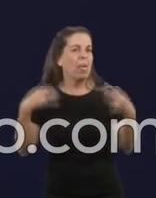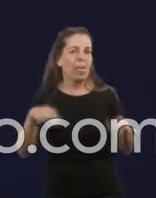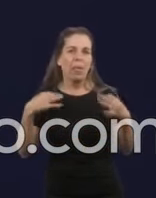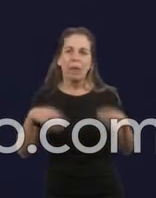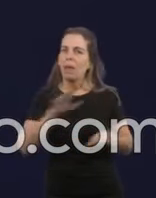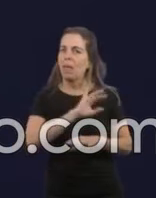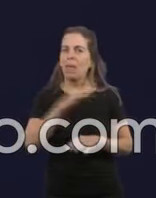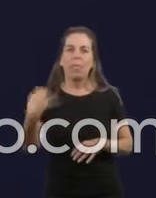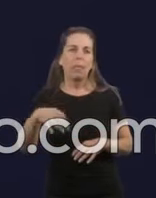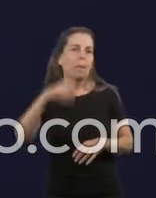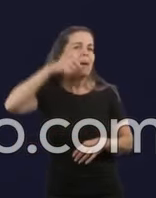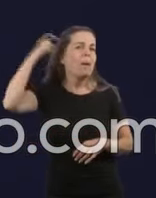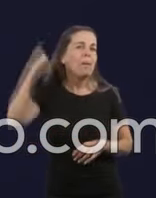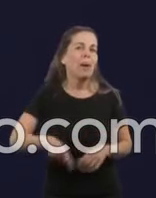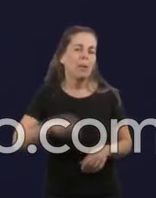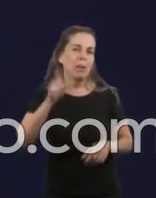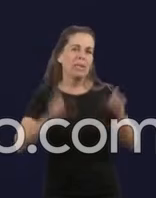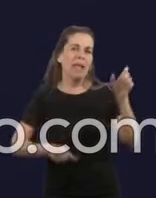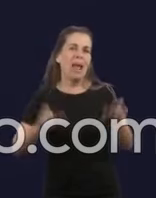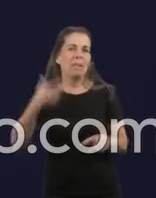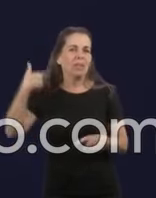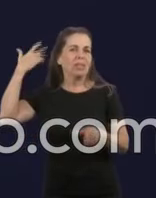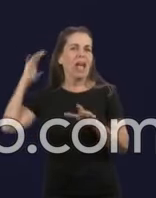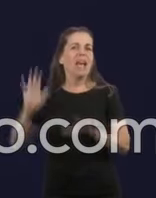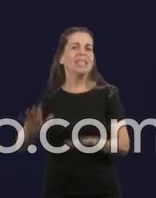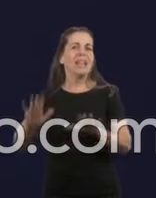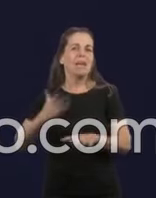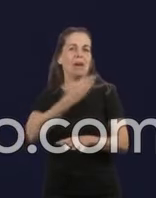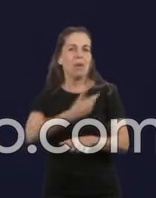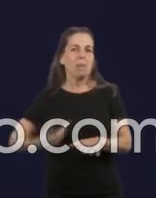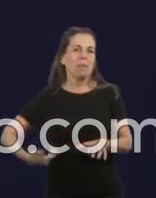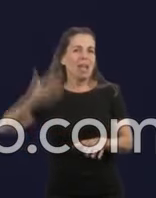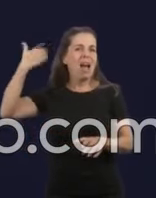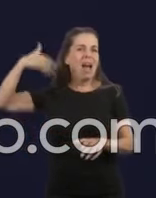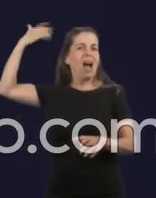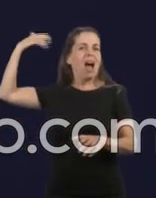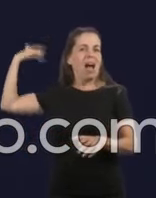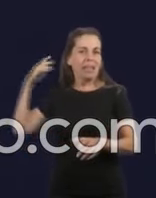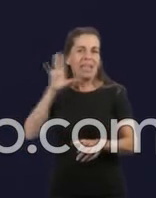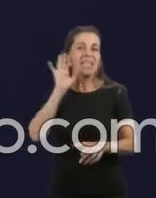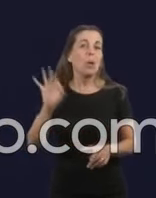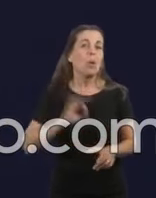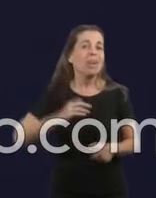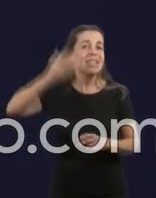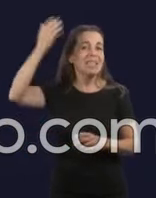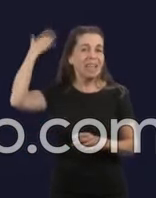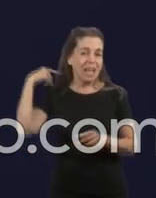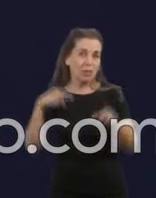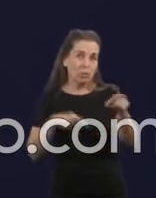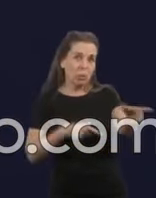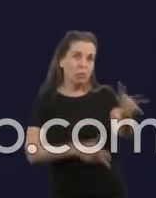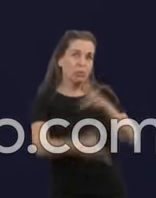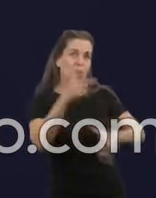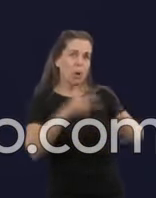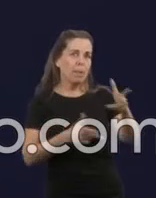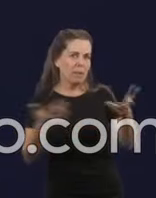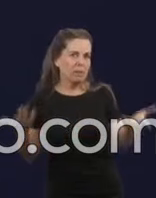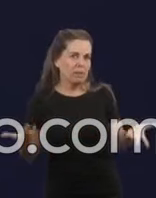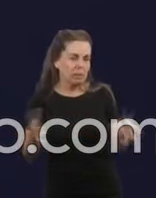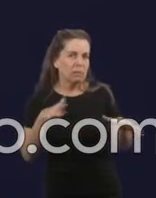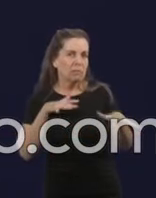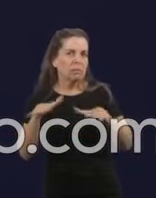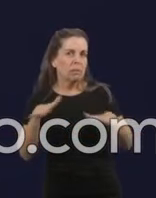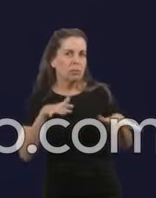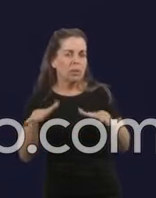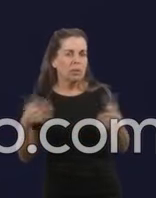a todos los que han gobernado la Argentina y el resultado es este digamos porque el tema es ese no vos el resultado que tenés ante